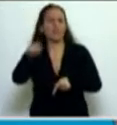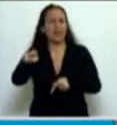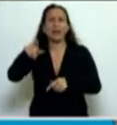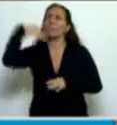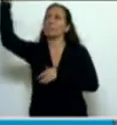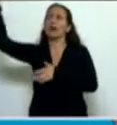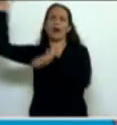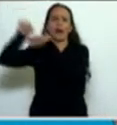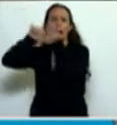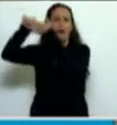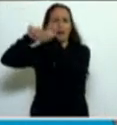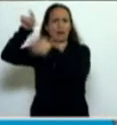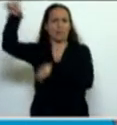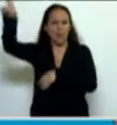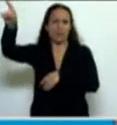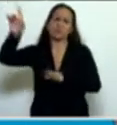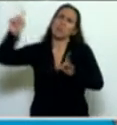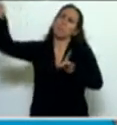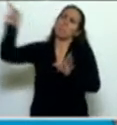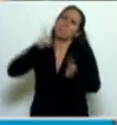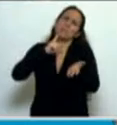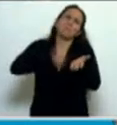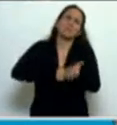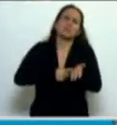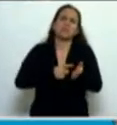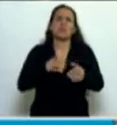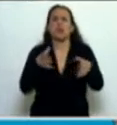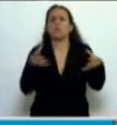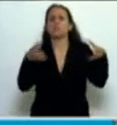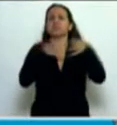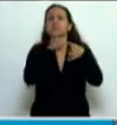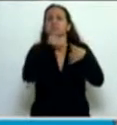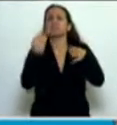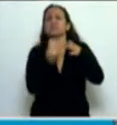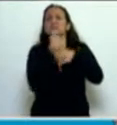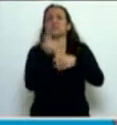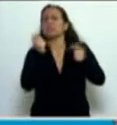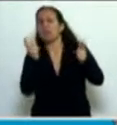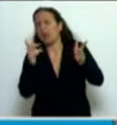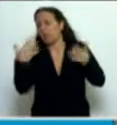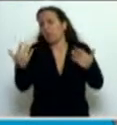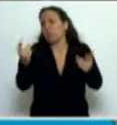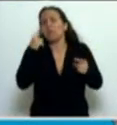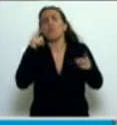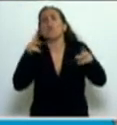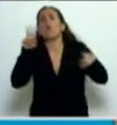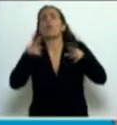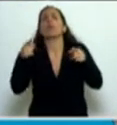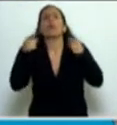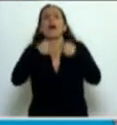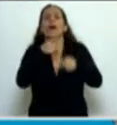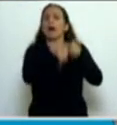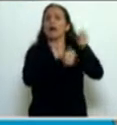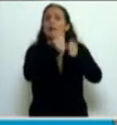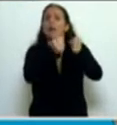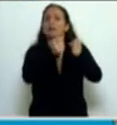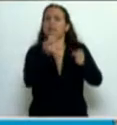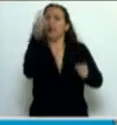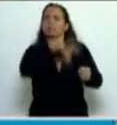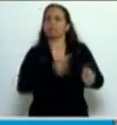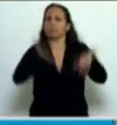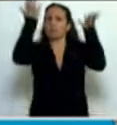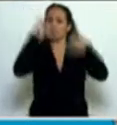Ciudad de Buenos Aires adelantó que la intención del PRO es vender en bloque las acciones de las empresas del Fondo de Garantía de